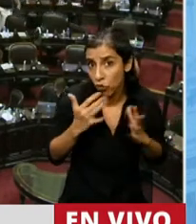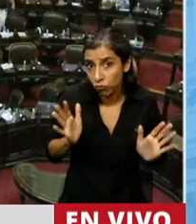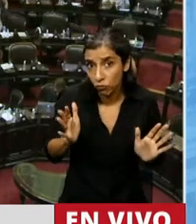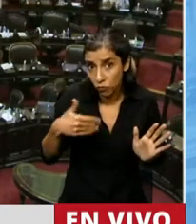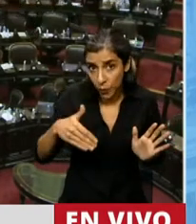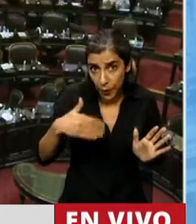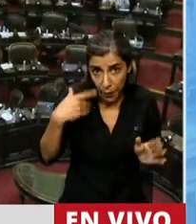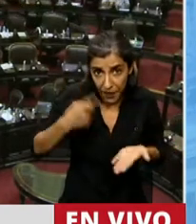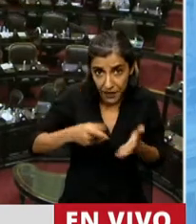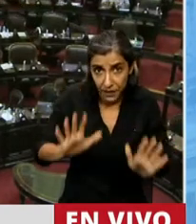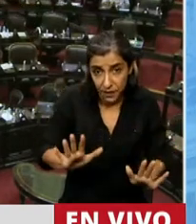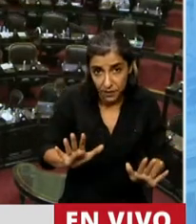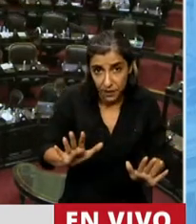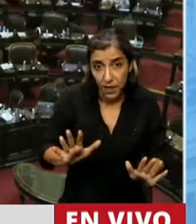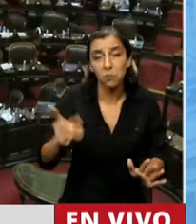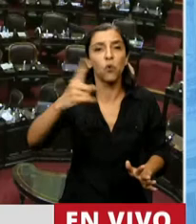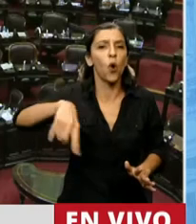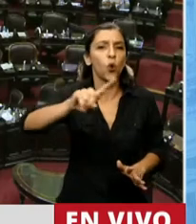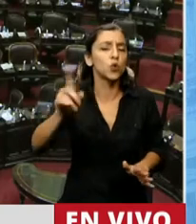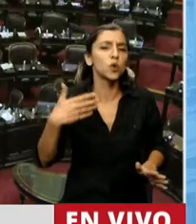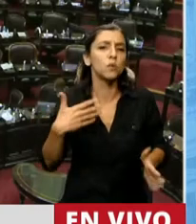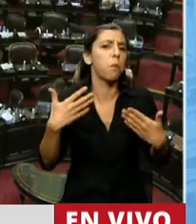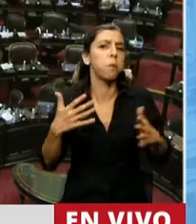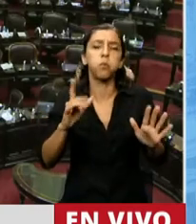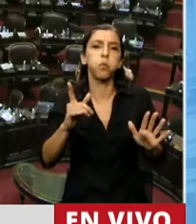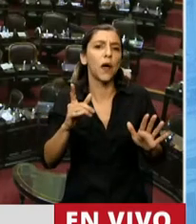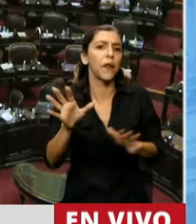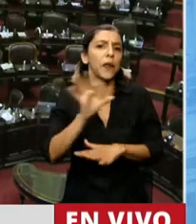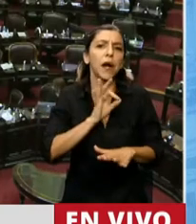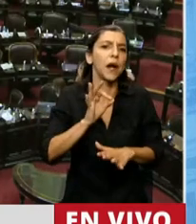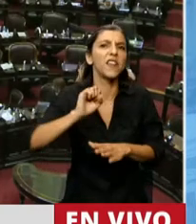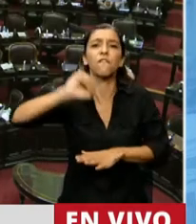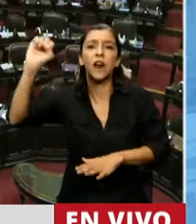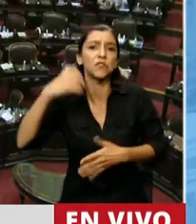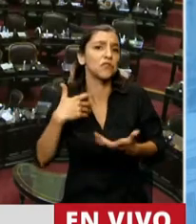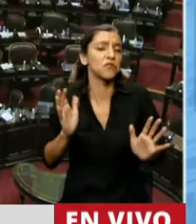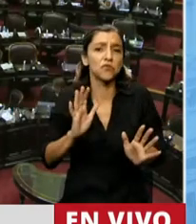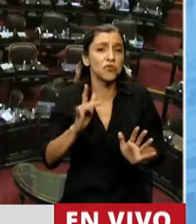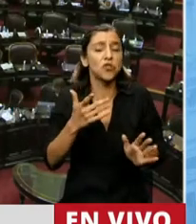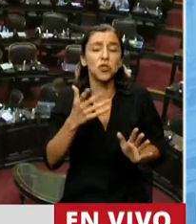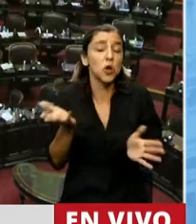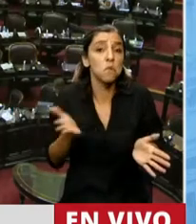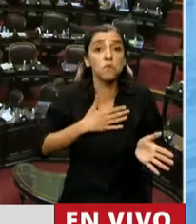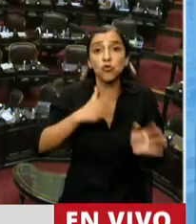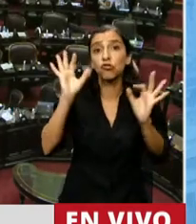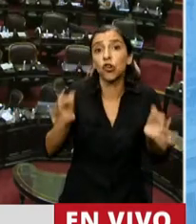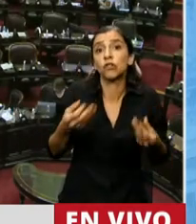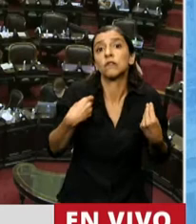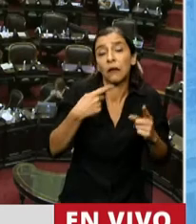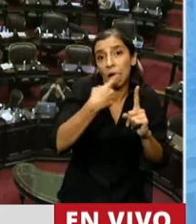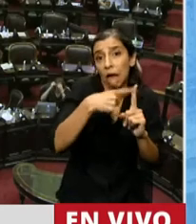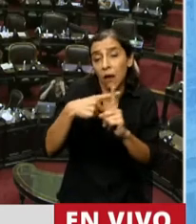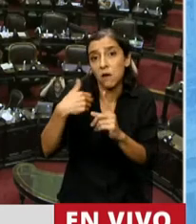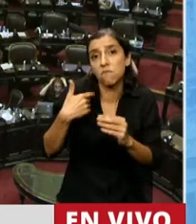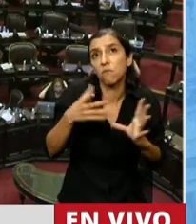ustedes pueden optar por la inflación yo por lo menos con la inflación me quedo tranquilo de que el riesgo de la mano de